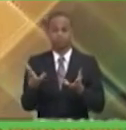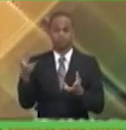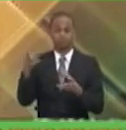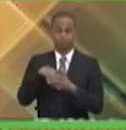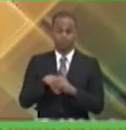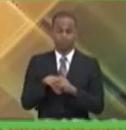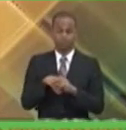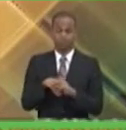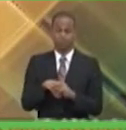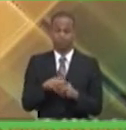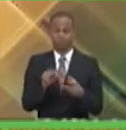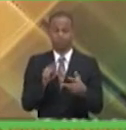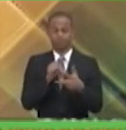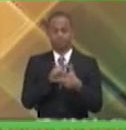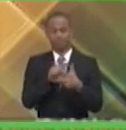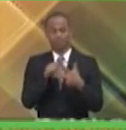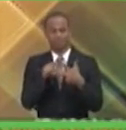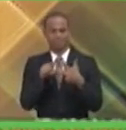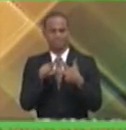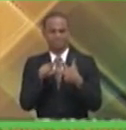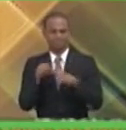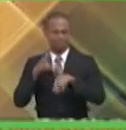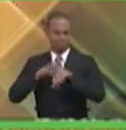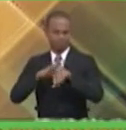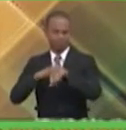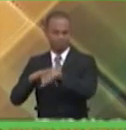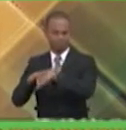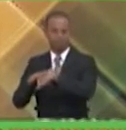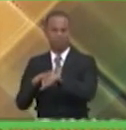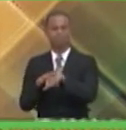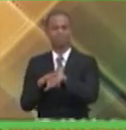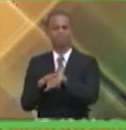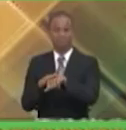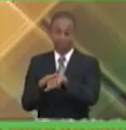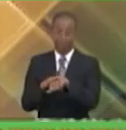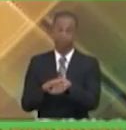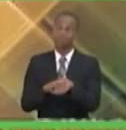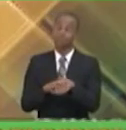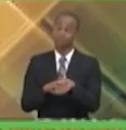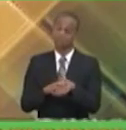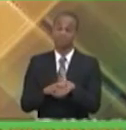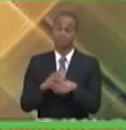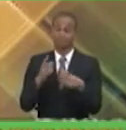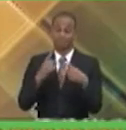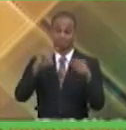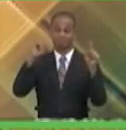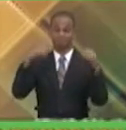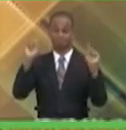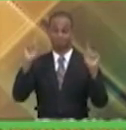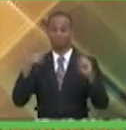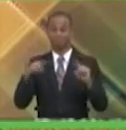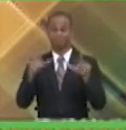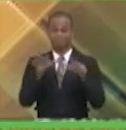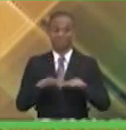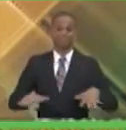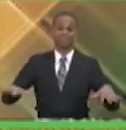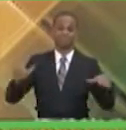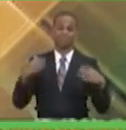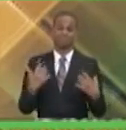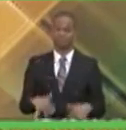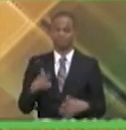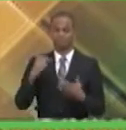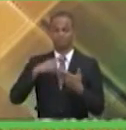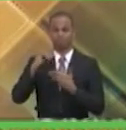participado en tres convocatorias, primera, segunda y tercera, con mucho éxito a nivel nacional,